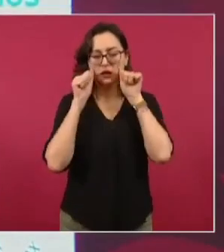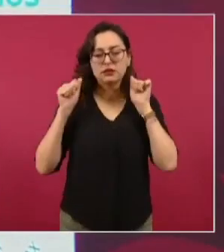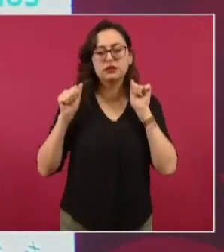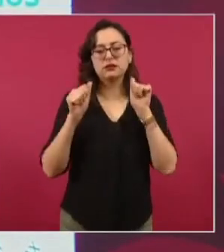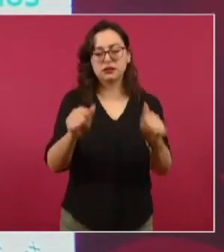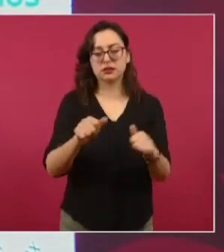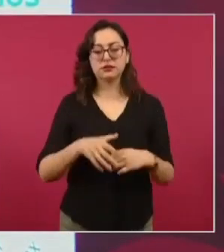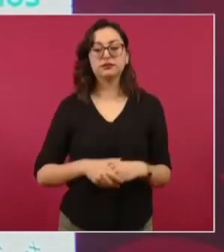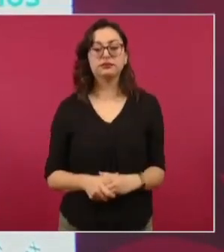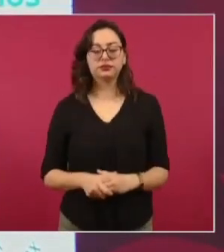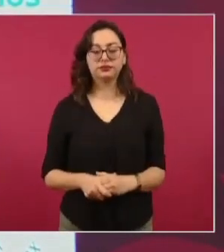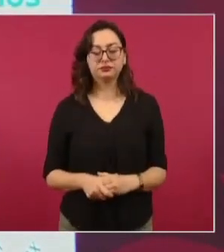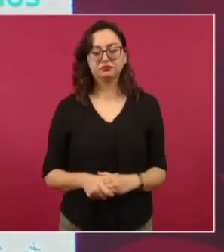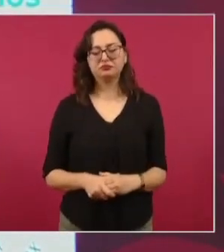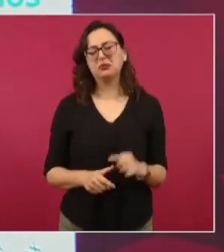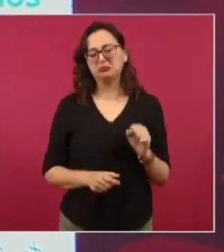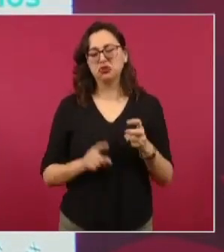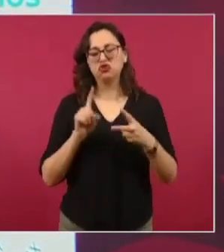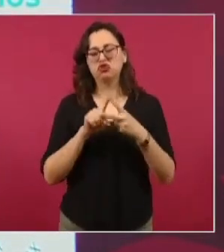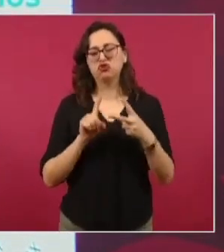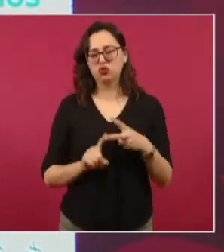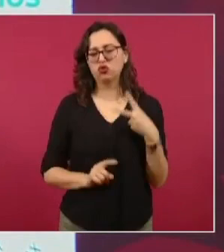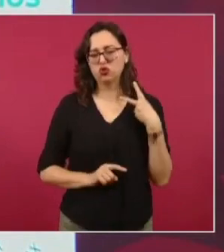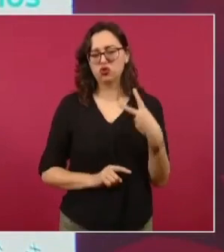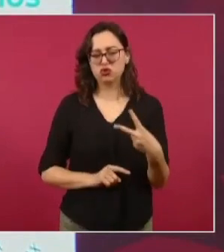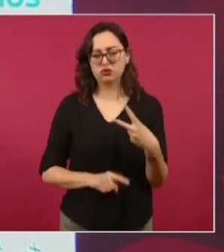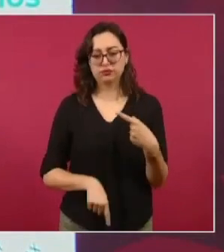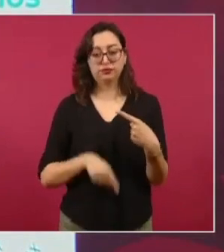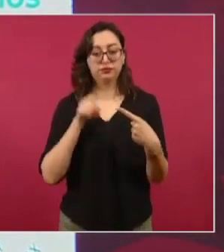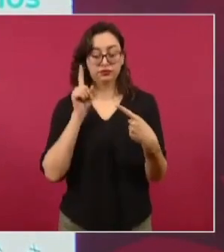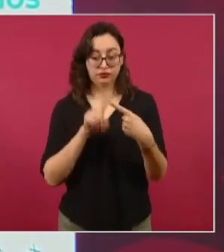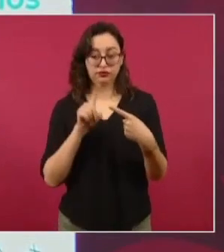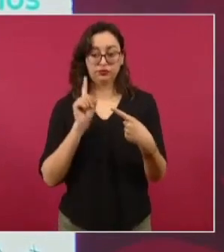una reducir